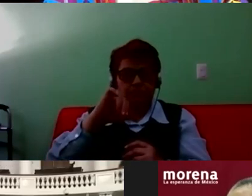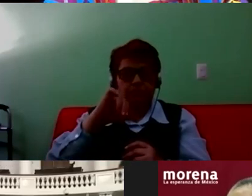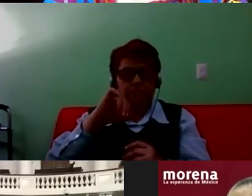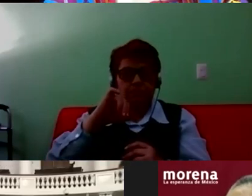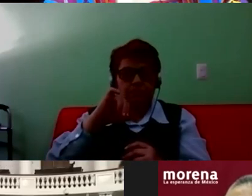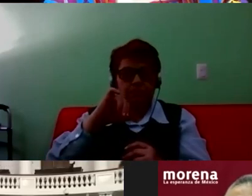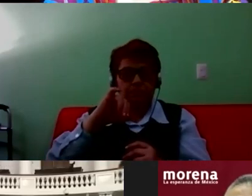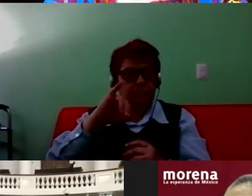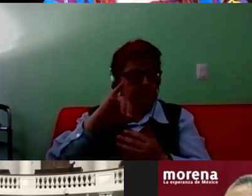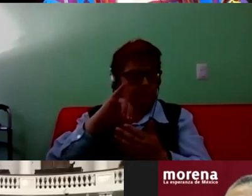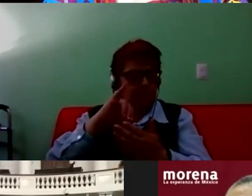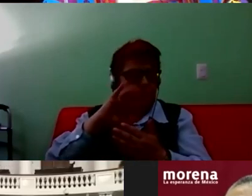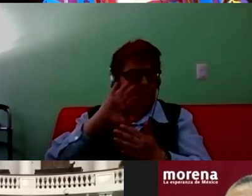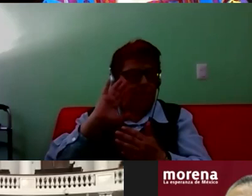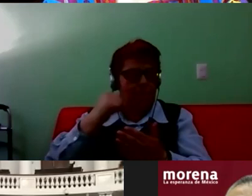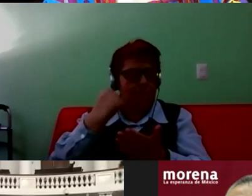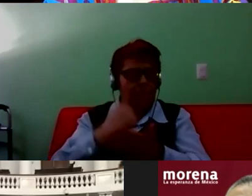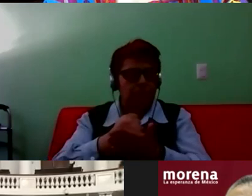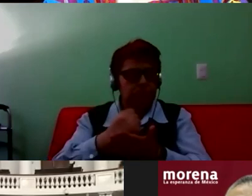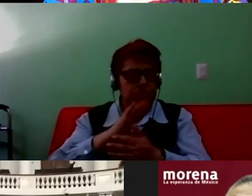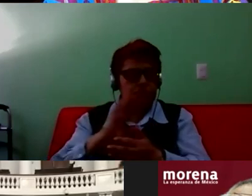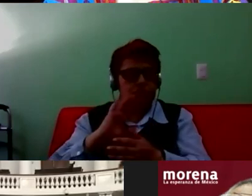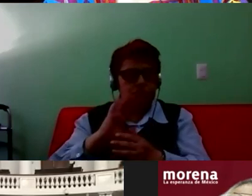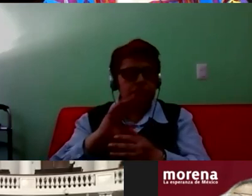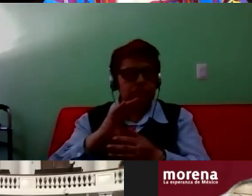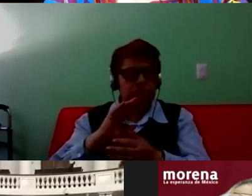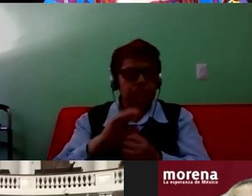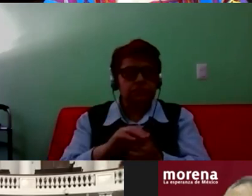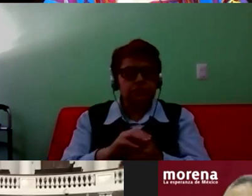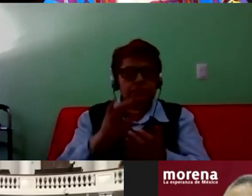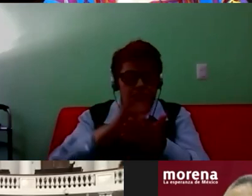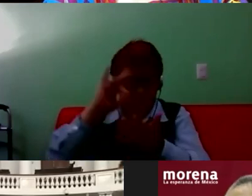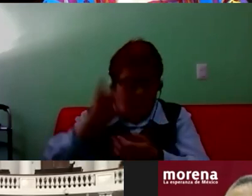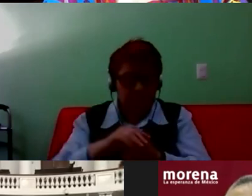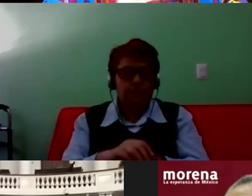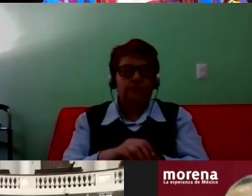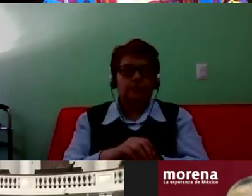Sí, así lo habíamos anotado, diputado. Gracias.